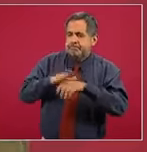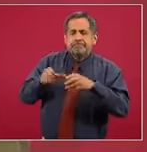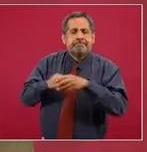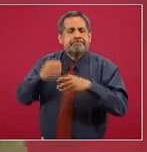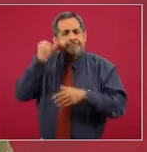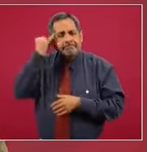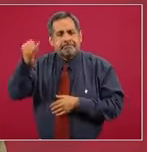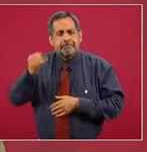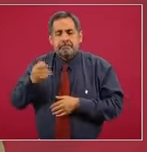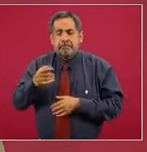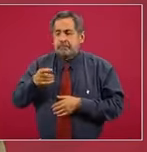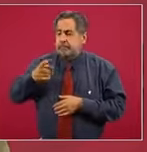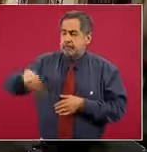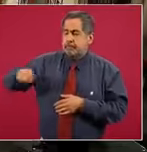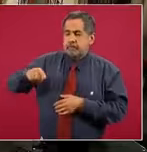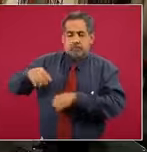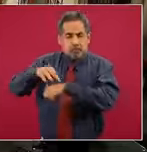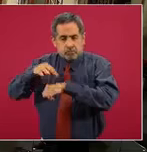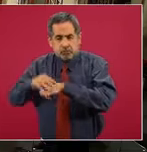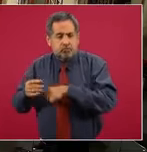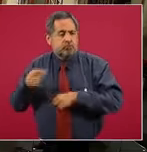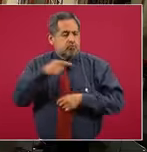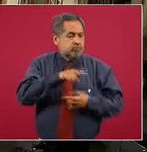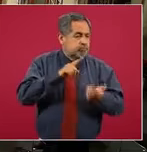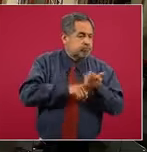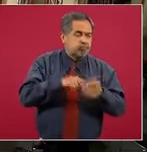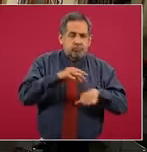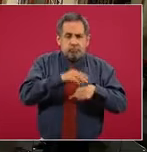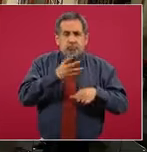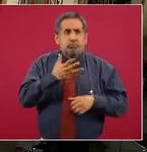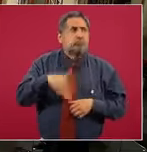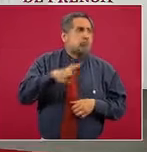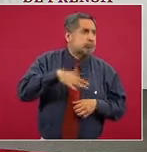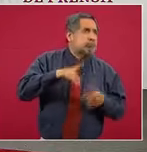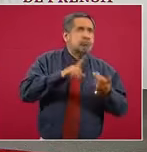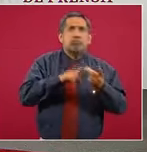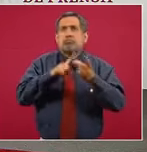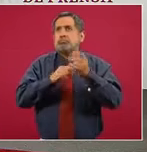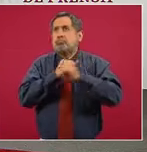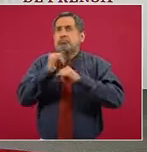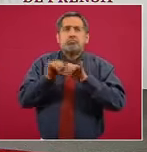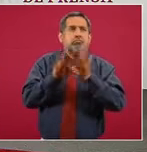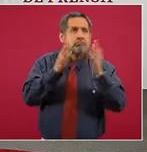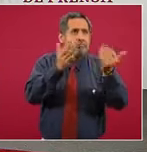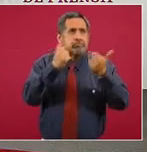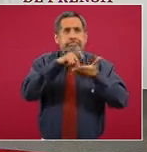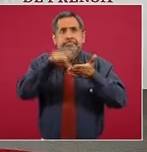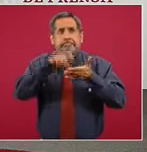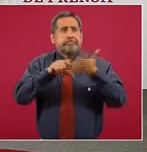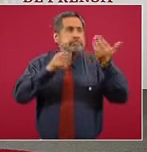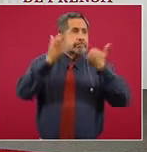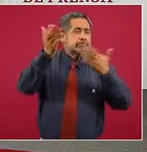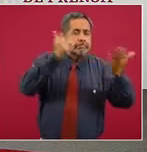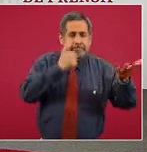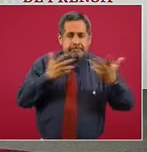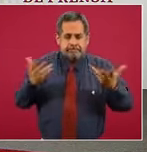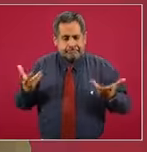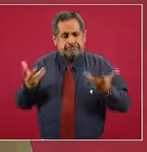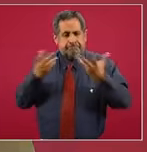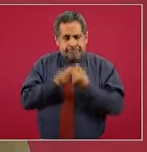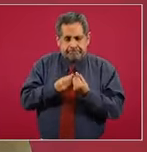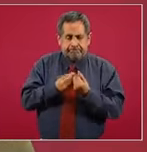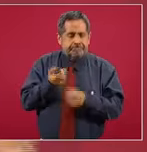es que tanto el componente administrativo, que está haciendo una búsqueda del mercado local e internacional de cada uno de estos, pues de manera